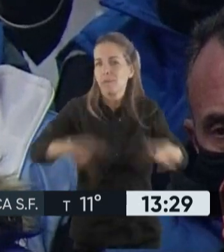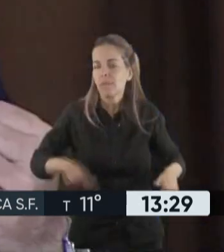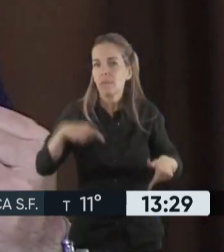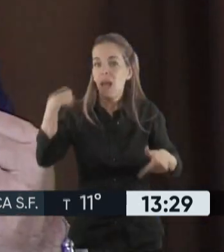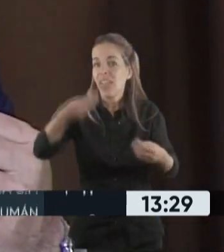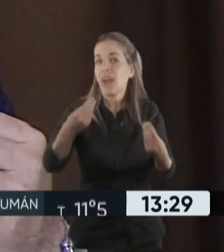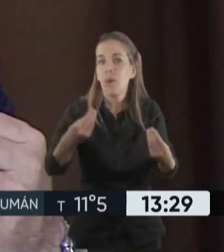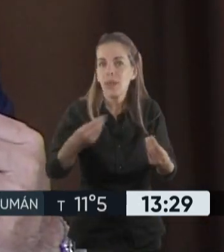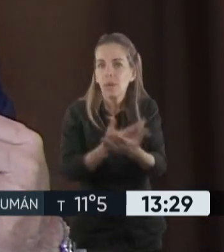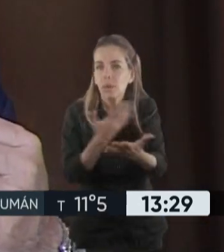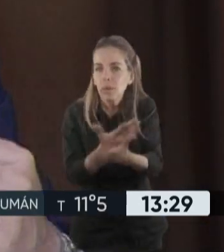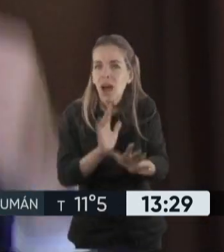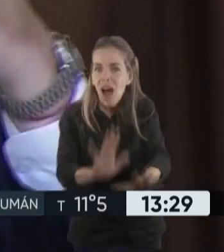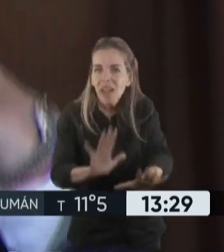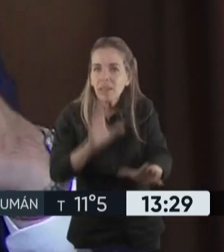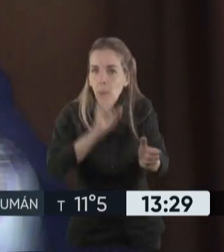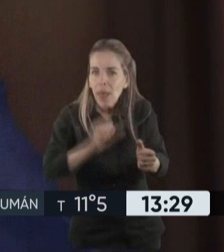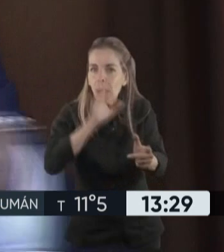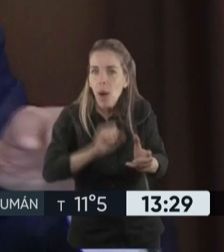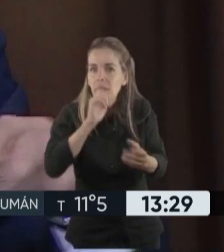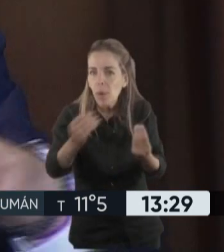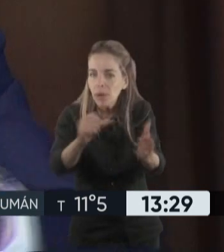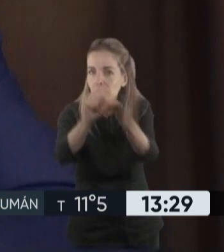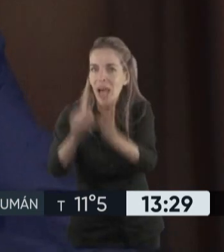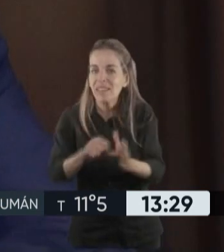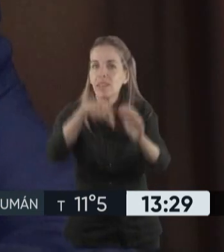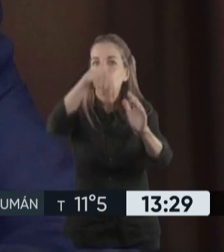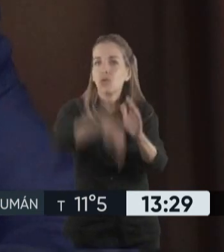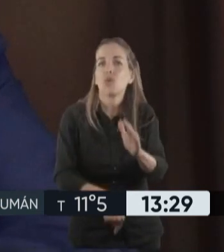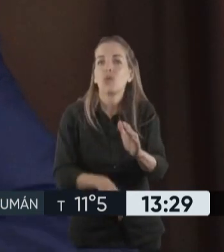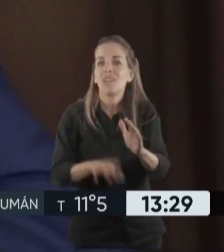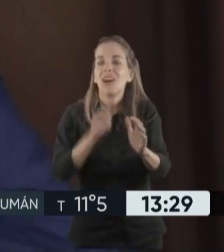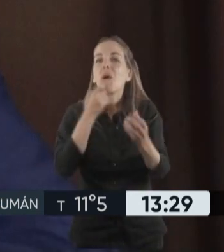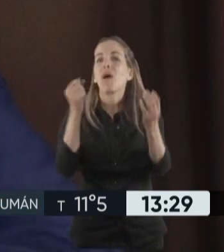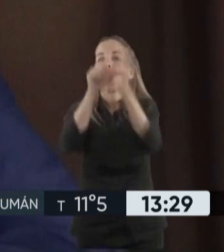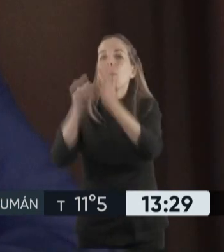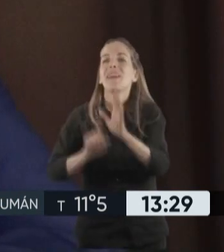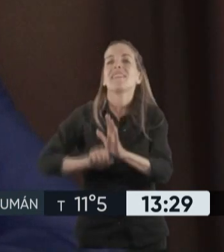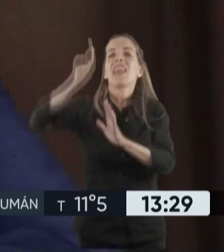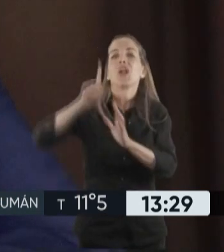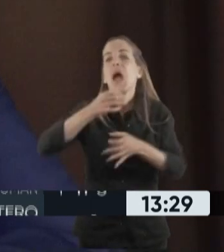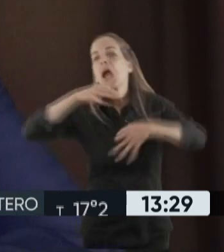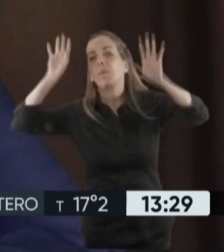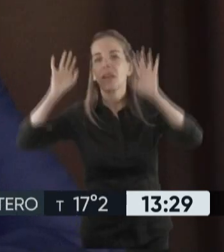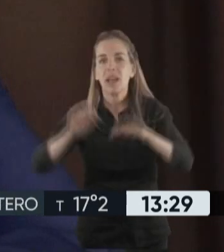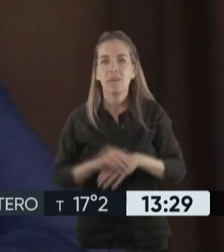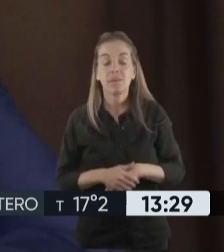¿Hasta cuándo? ¿Hasta cuándo el sur va a seguir postergado mientras el norte hace lo que se le plazca?